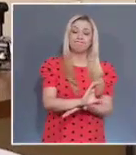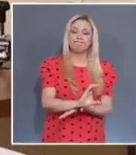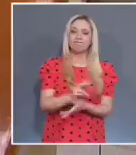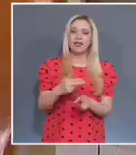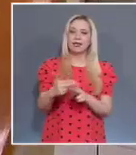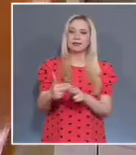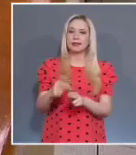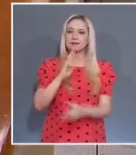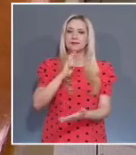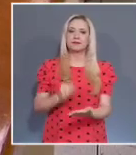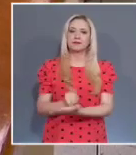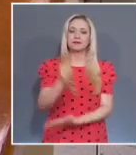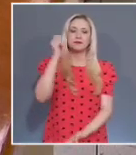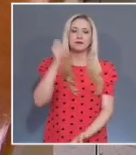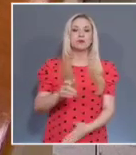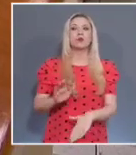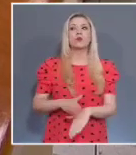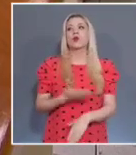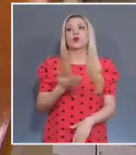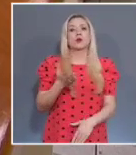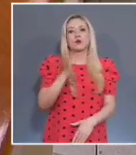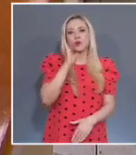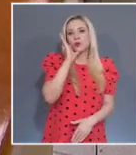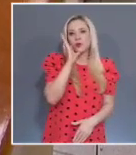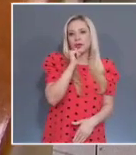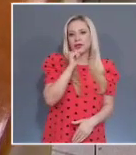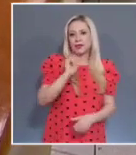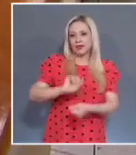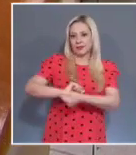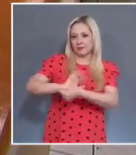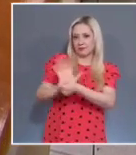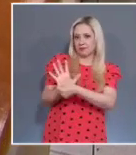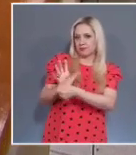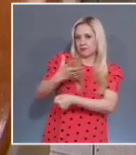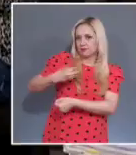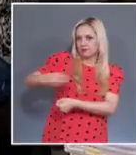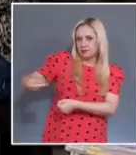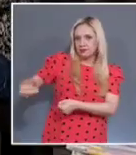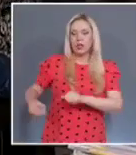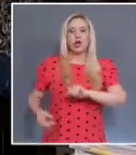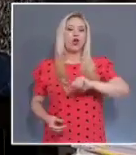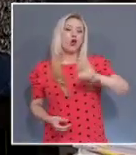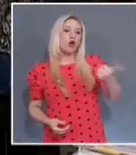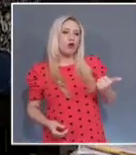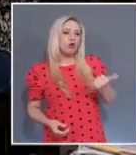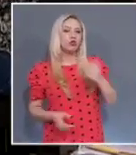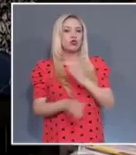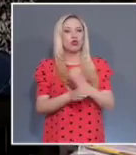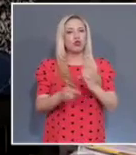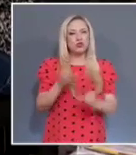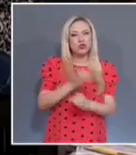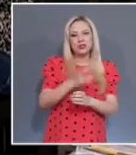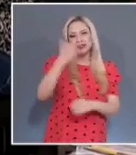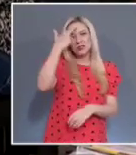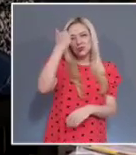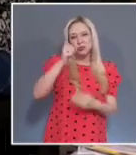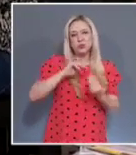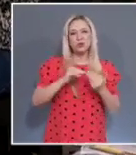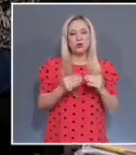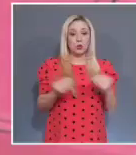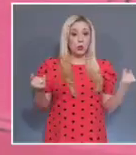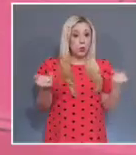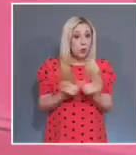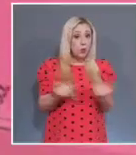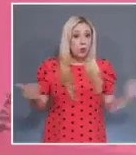se puede equiparar esta circunstancia de la emergencia sanitaria de COVID-19 con alguna de las causas de suspensión de las relaciones de